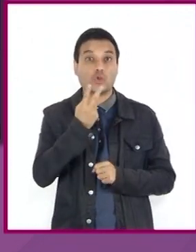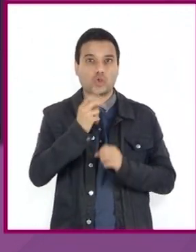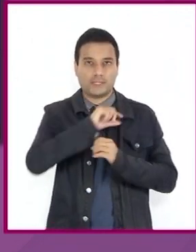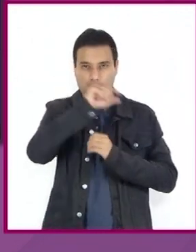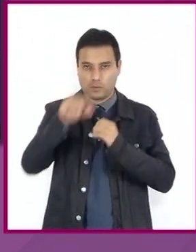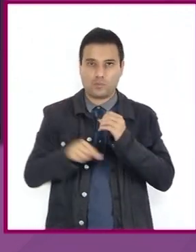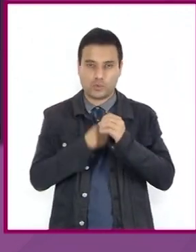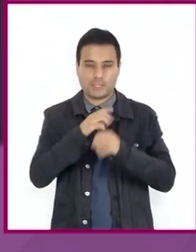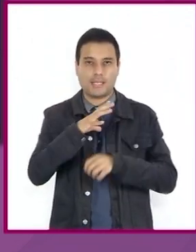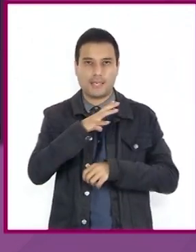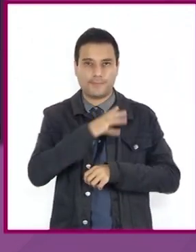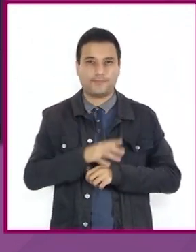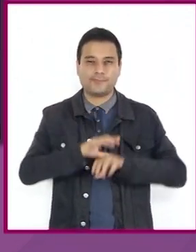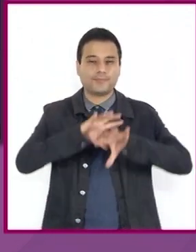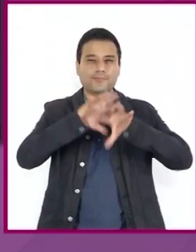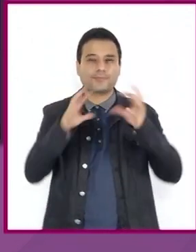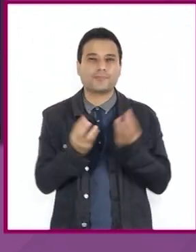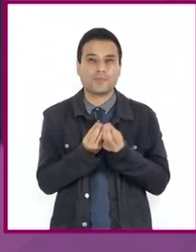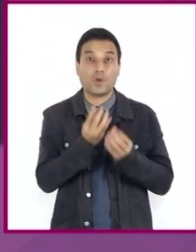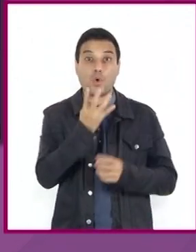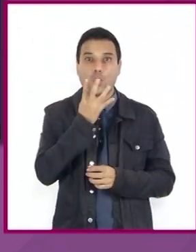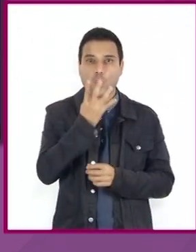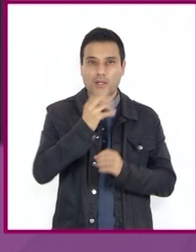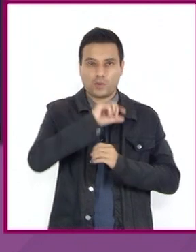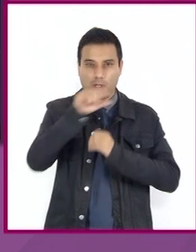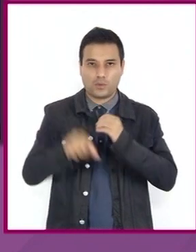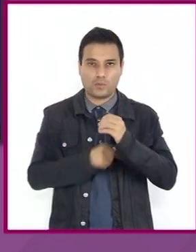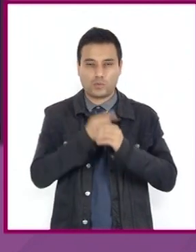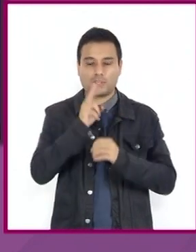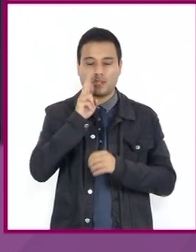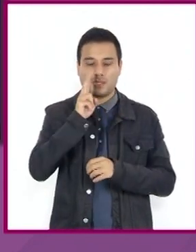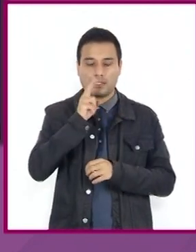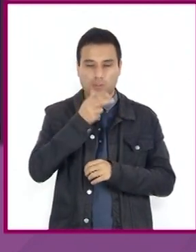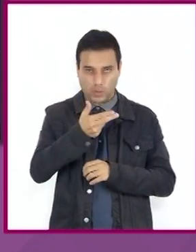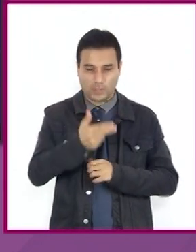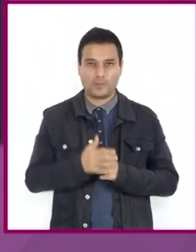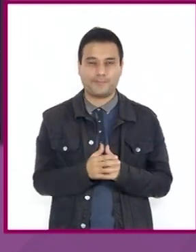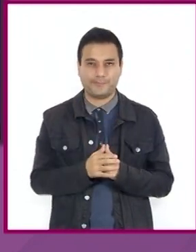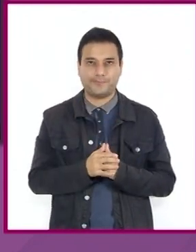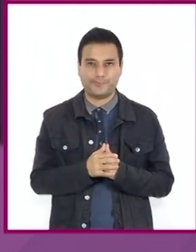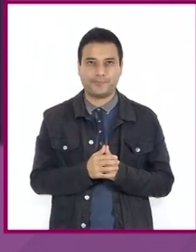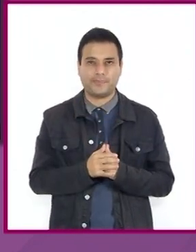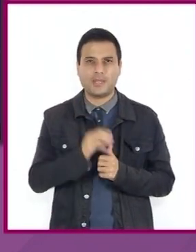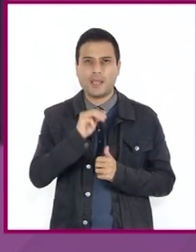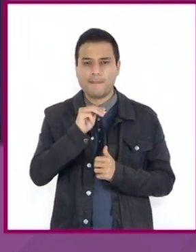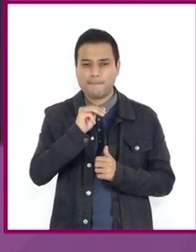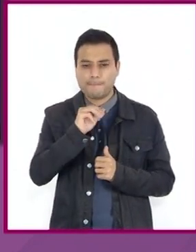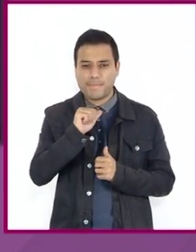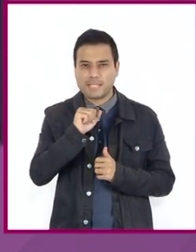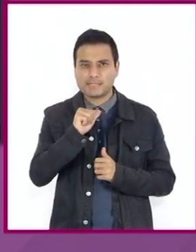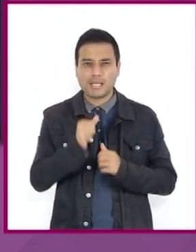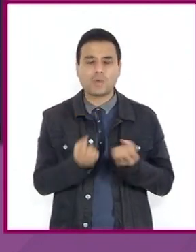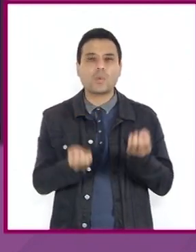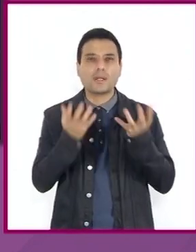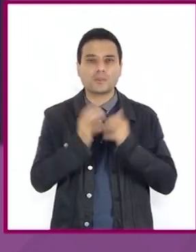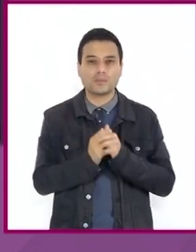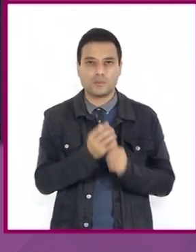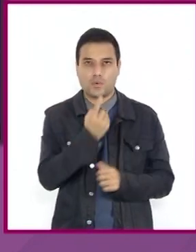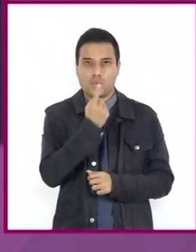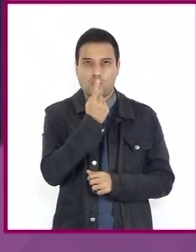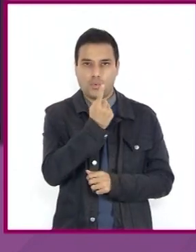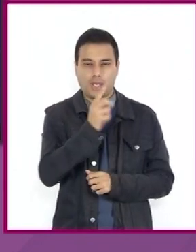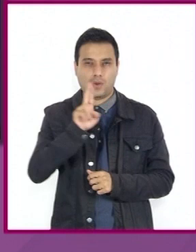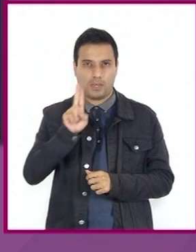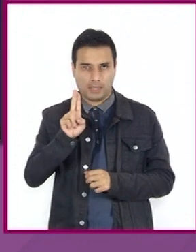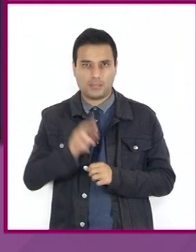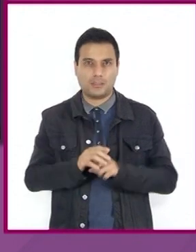una, un total de 4 átomos de hidrógeno. La masa atómica de cada uno es 1 unidad, en